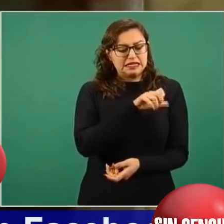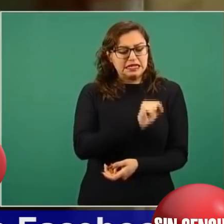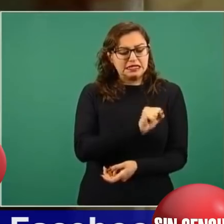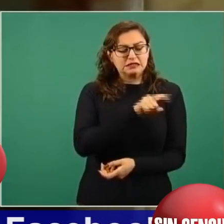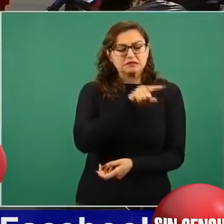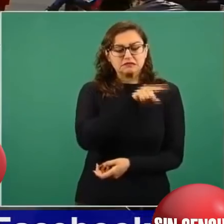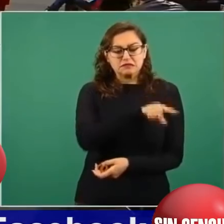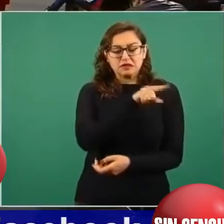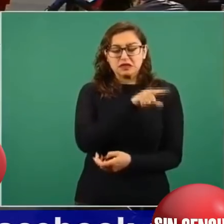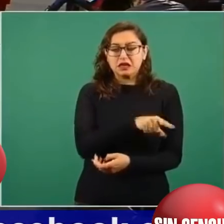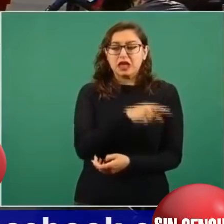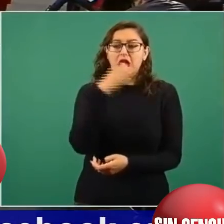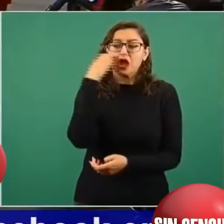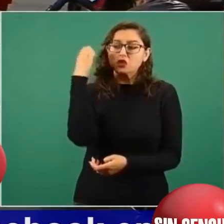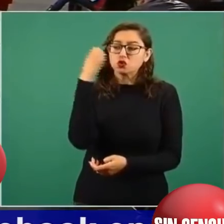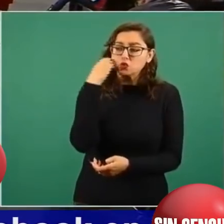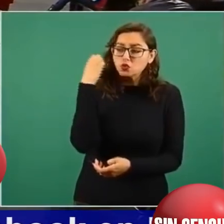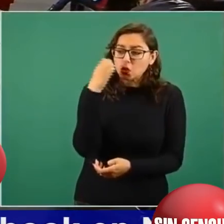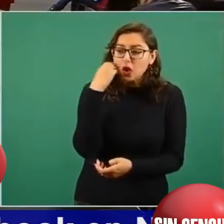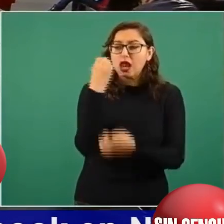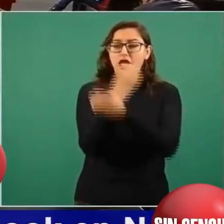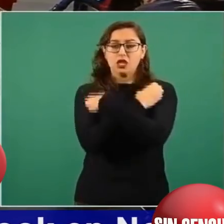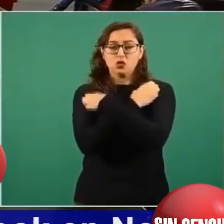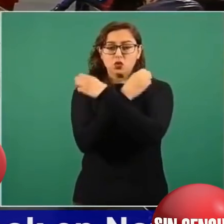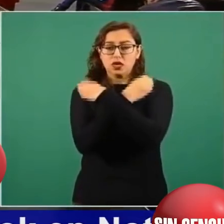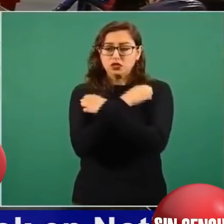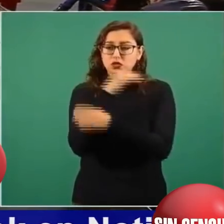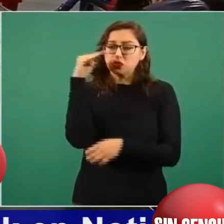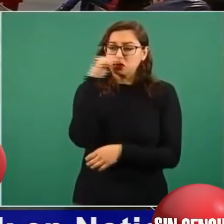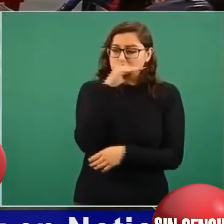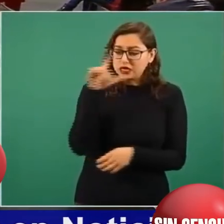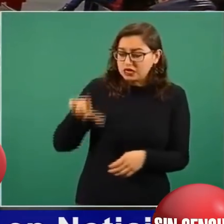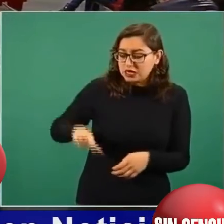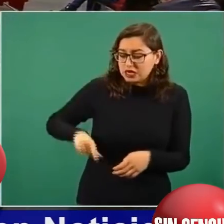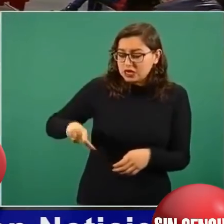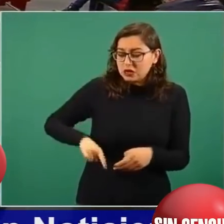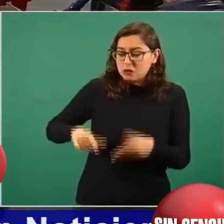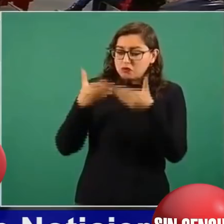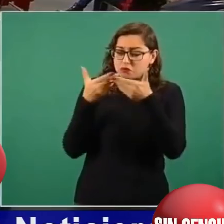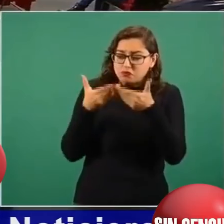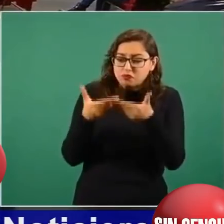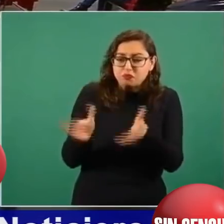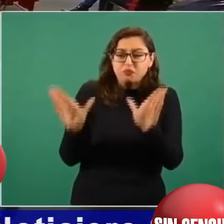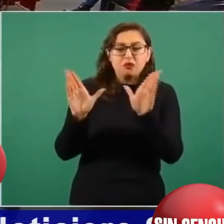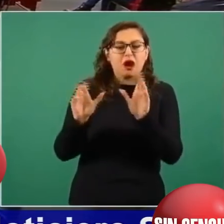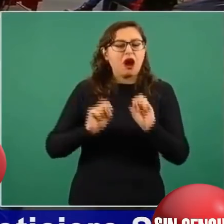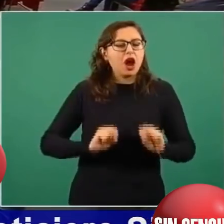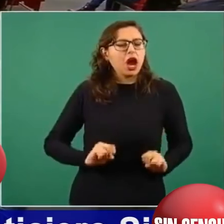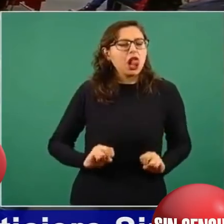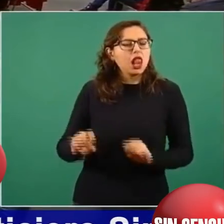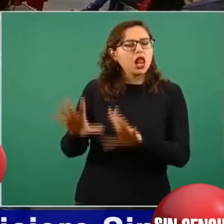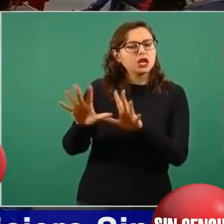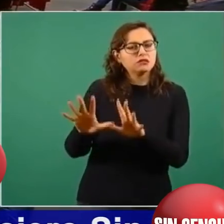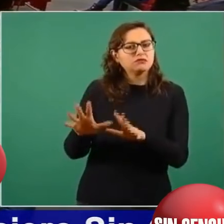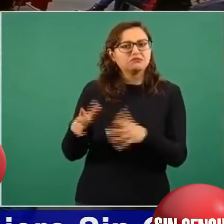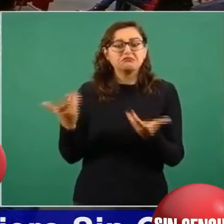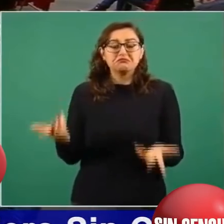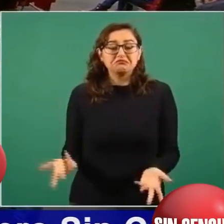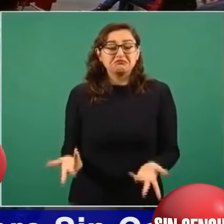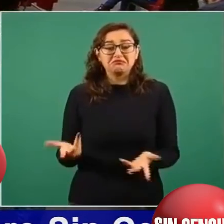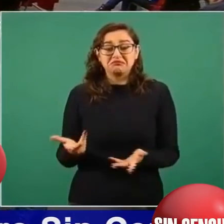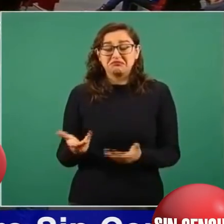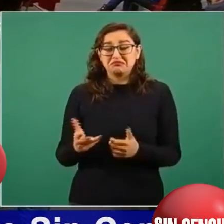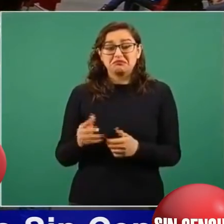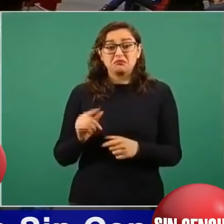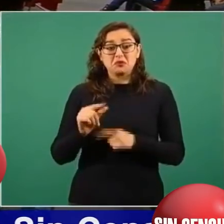emanamos. 30 años de atraso. 30 años de atraso tecnológico, en el cual no somos